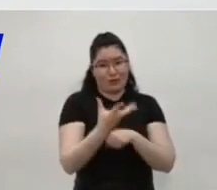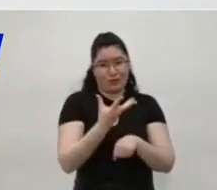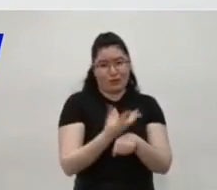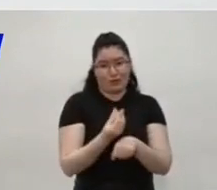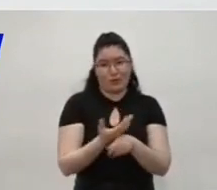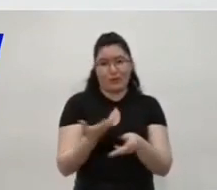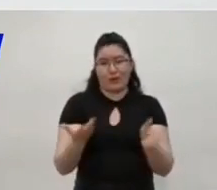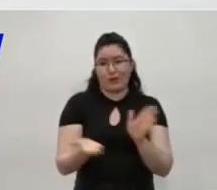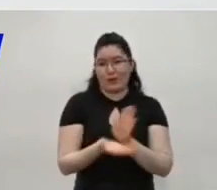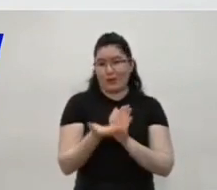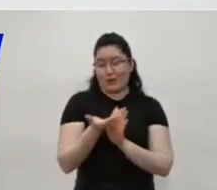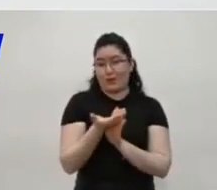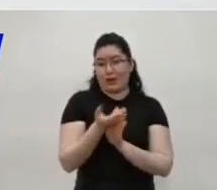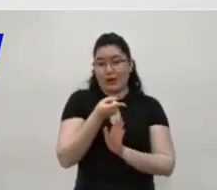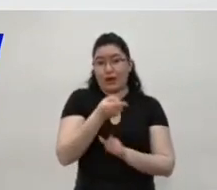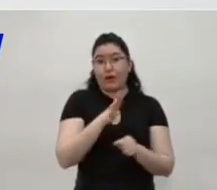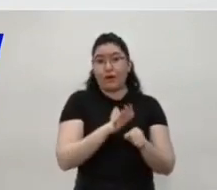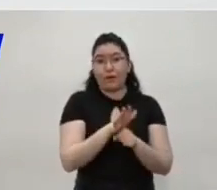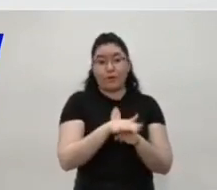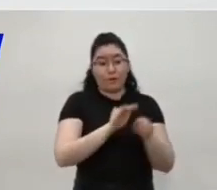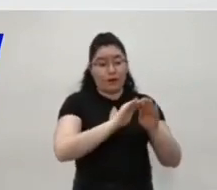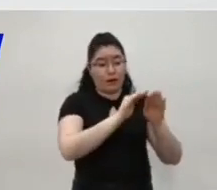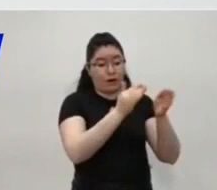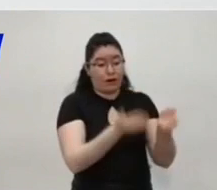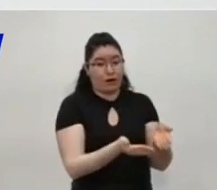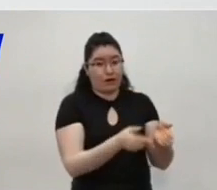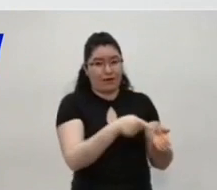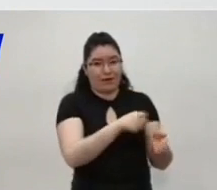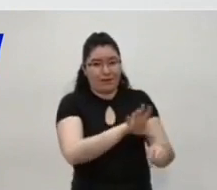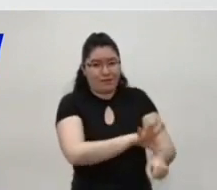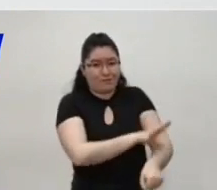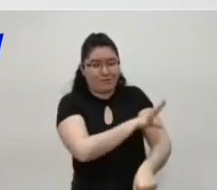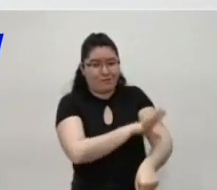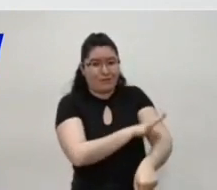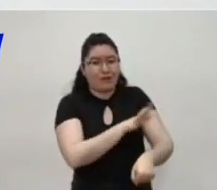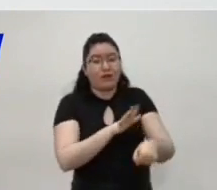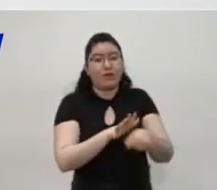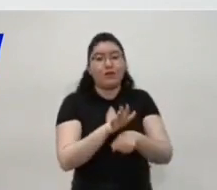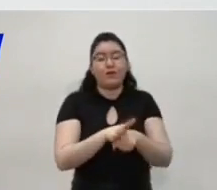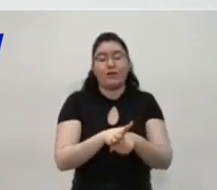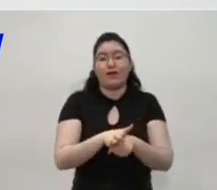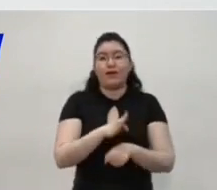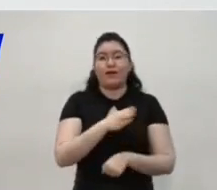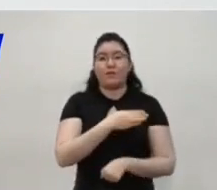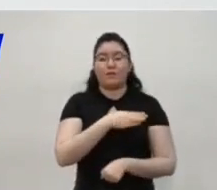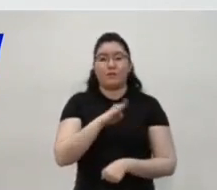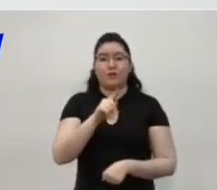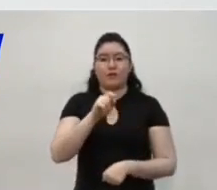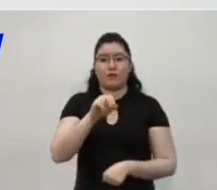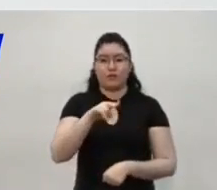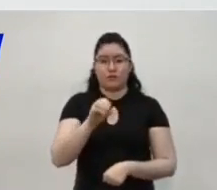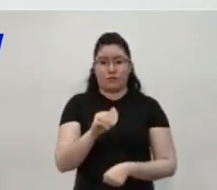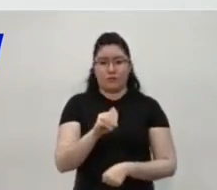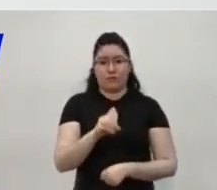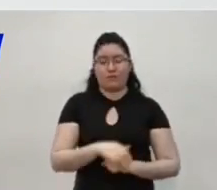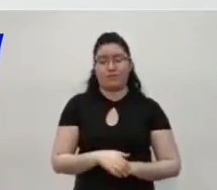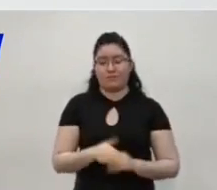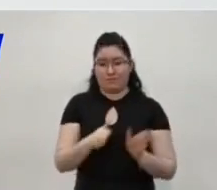directamente por los transformadores de Buen Tono. Líneas 4, 5 y 6